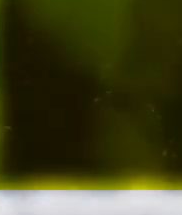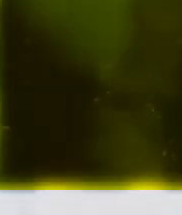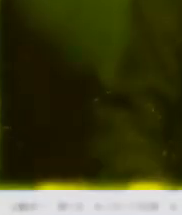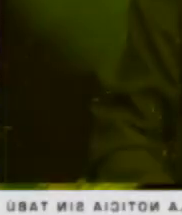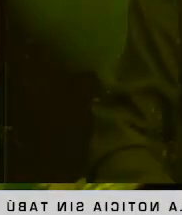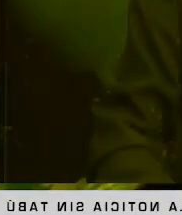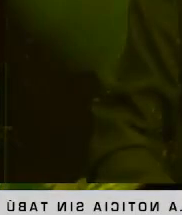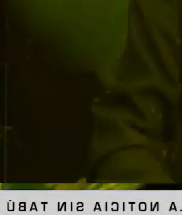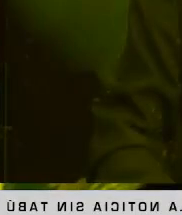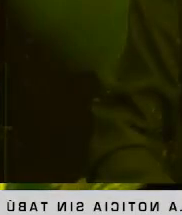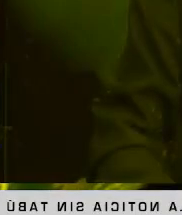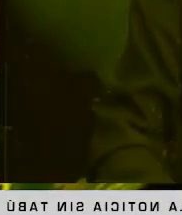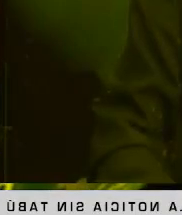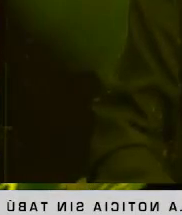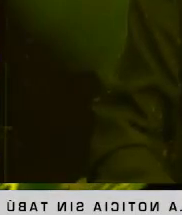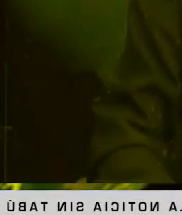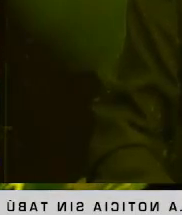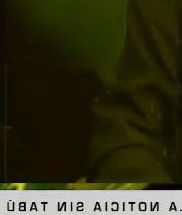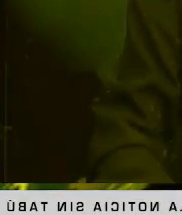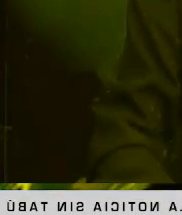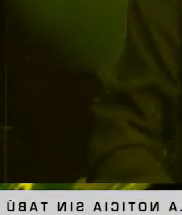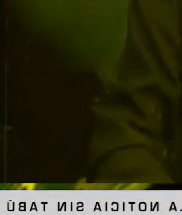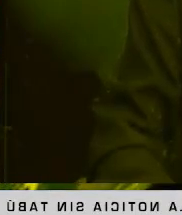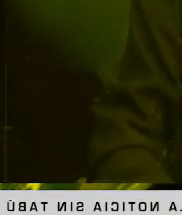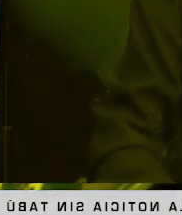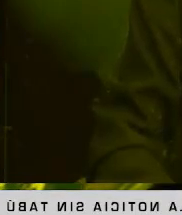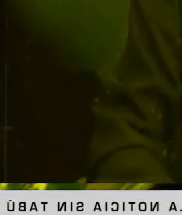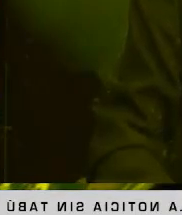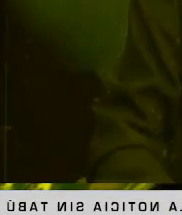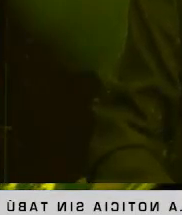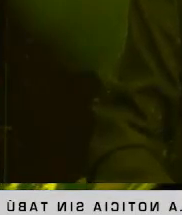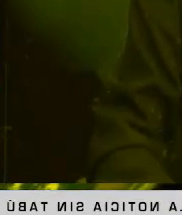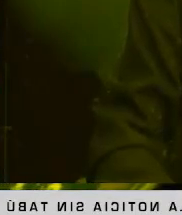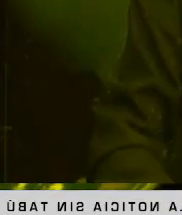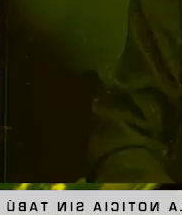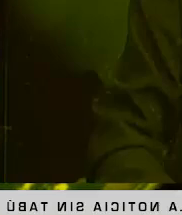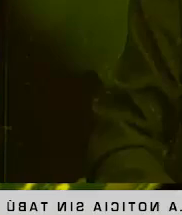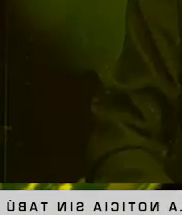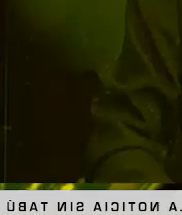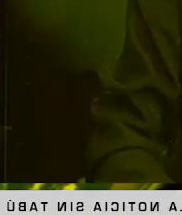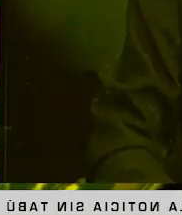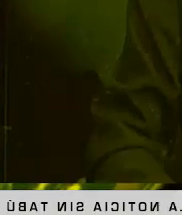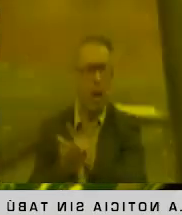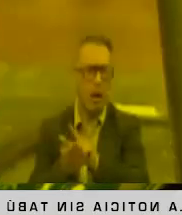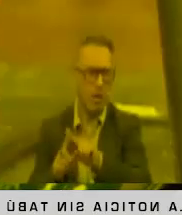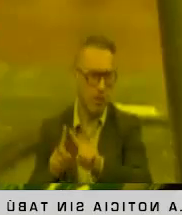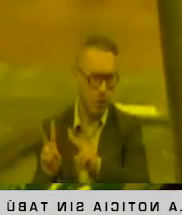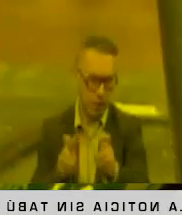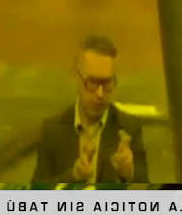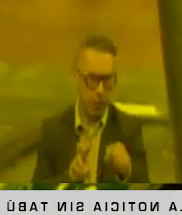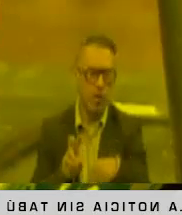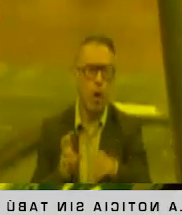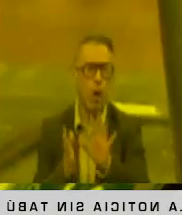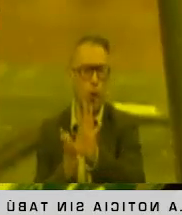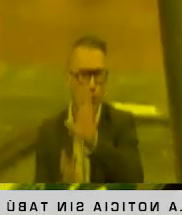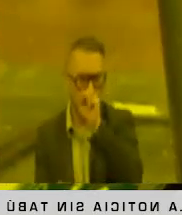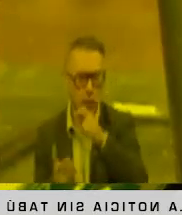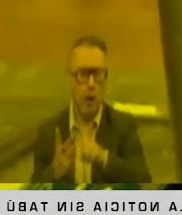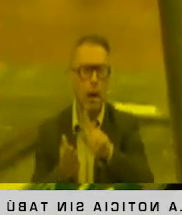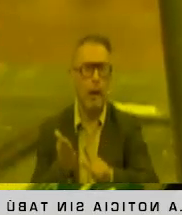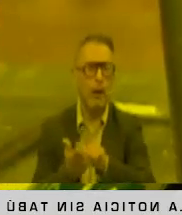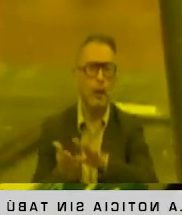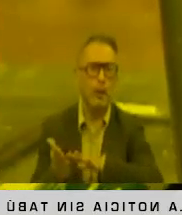y en el in están diciendo que se respiran Aires morenistas eh Me gustaría una respuesta Yo respeto mucho lo que digan todos mis compañeros yo creo que tenemos la